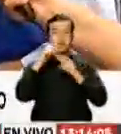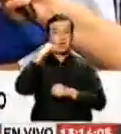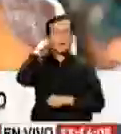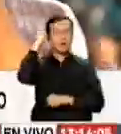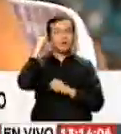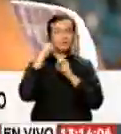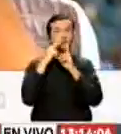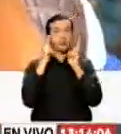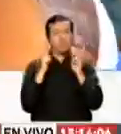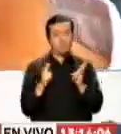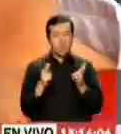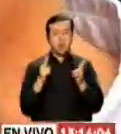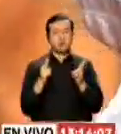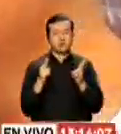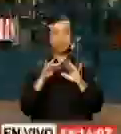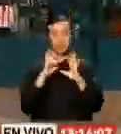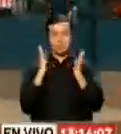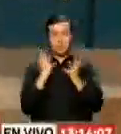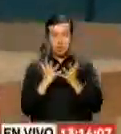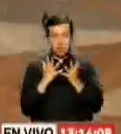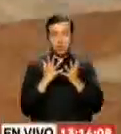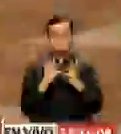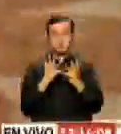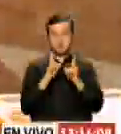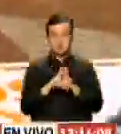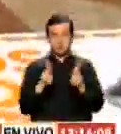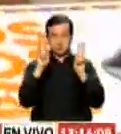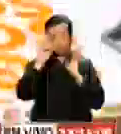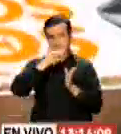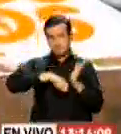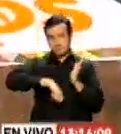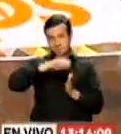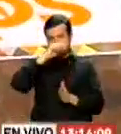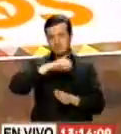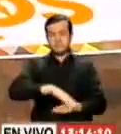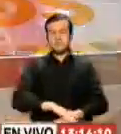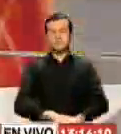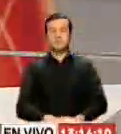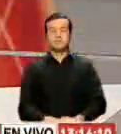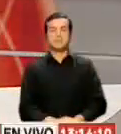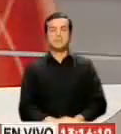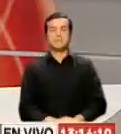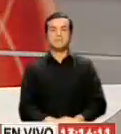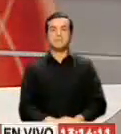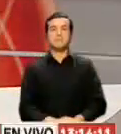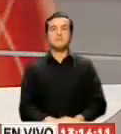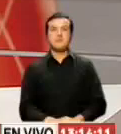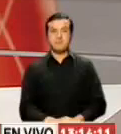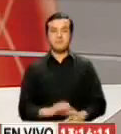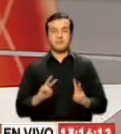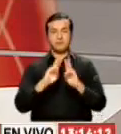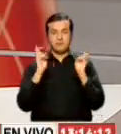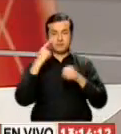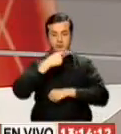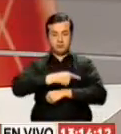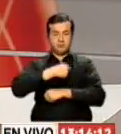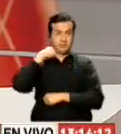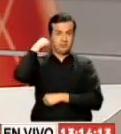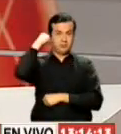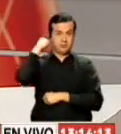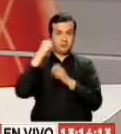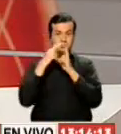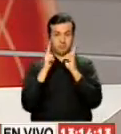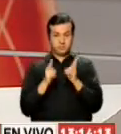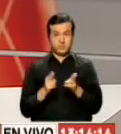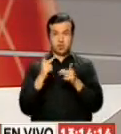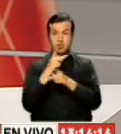Derechos Humanos, proclamada por las Naciones Unidas. César Eduarte, Telediario. En el marco del Día de los Derechos Humanos, el Consejo